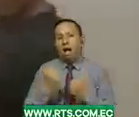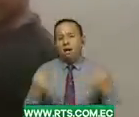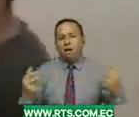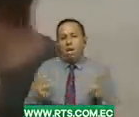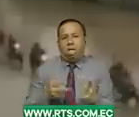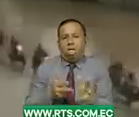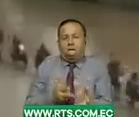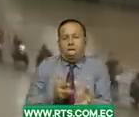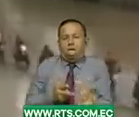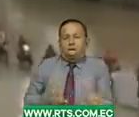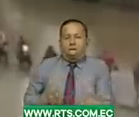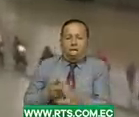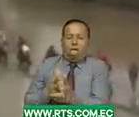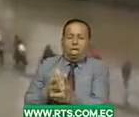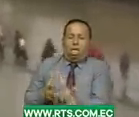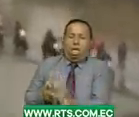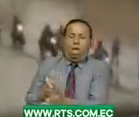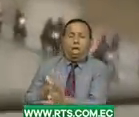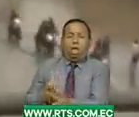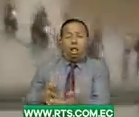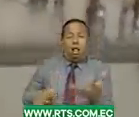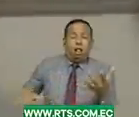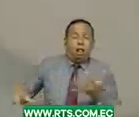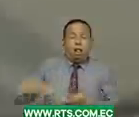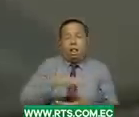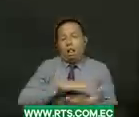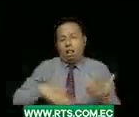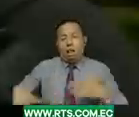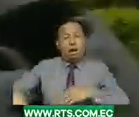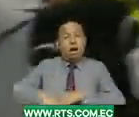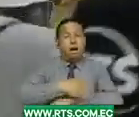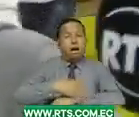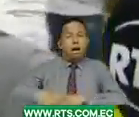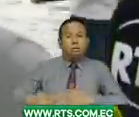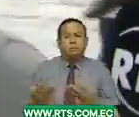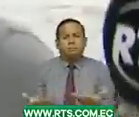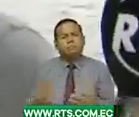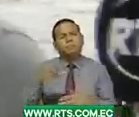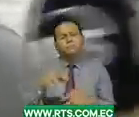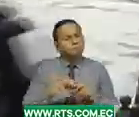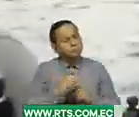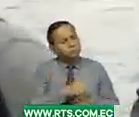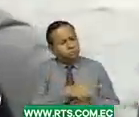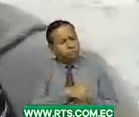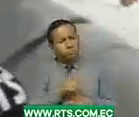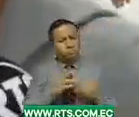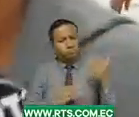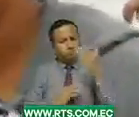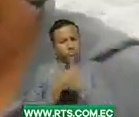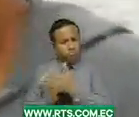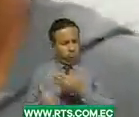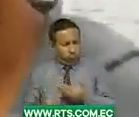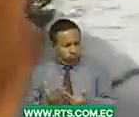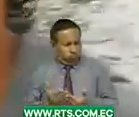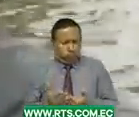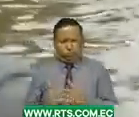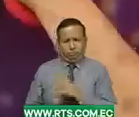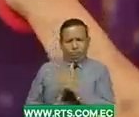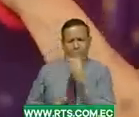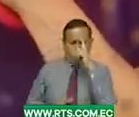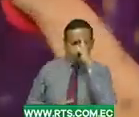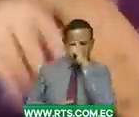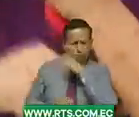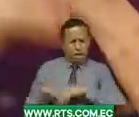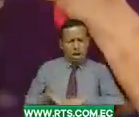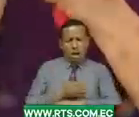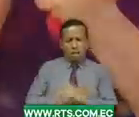parte para aumentar el caos en las calles. ¿Qué tan complicado se le ha hecho movilizarse? Horriblemente, a las 5:30 que salí de la casa. Una hora